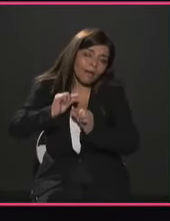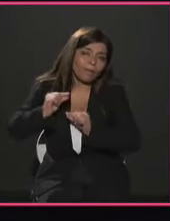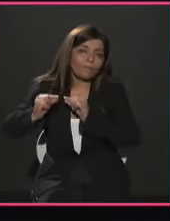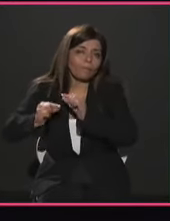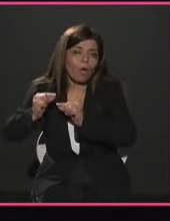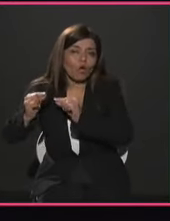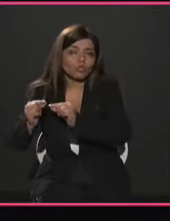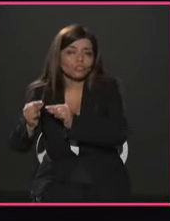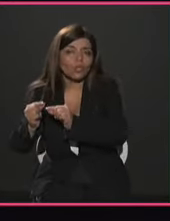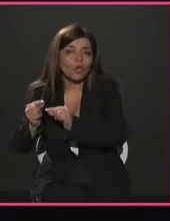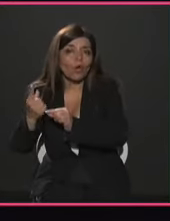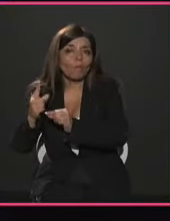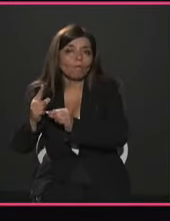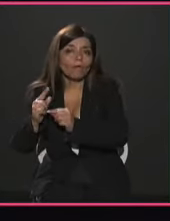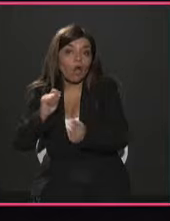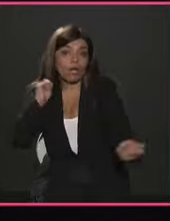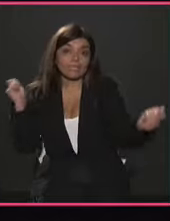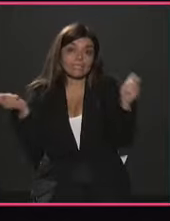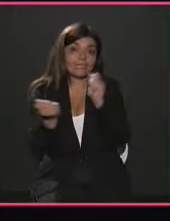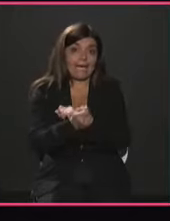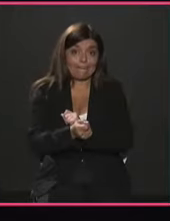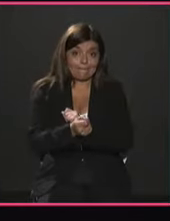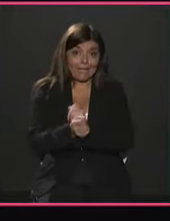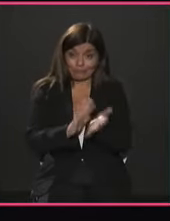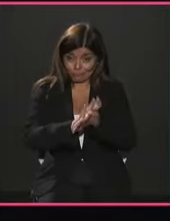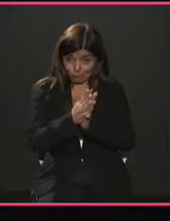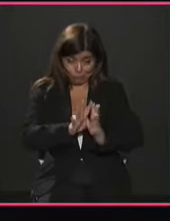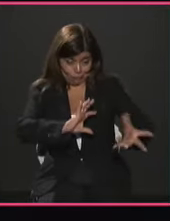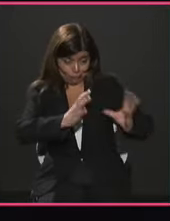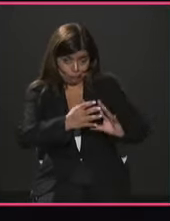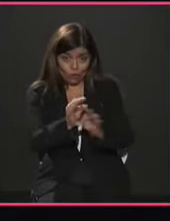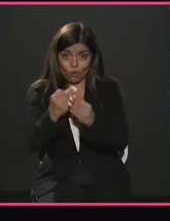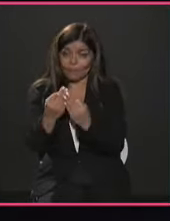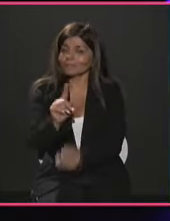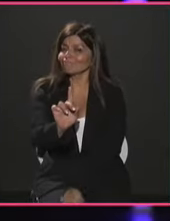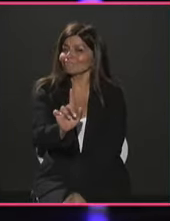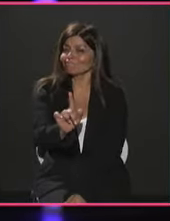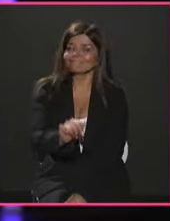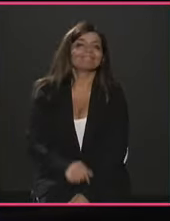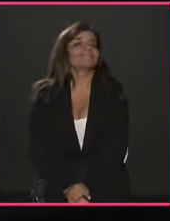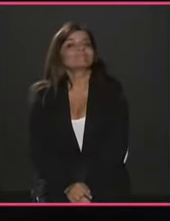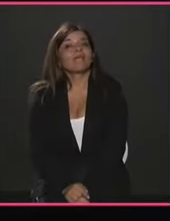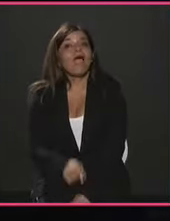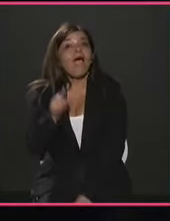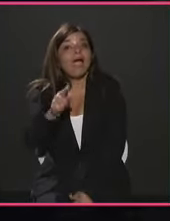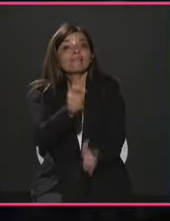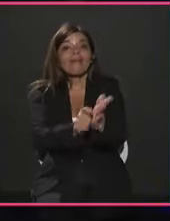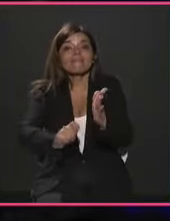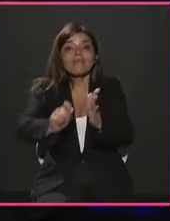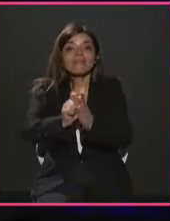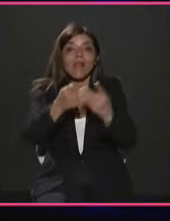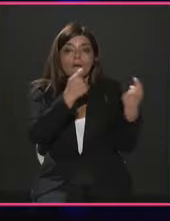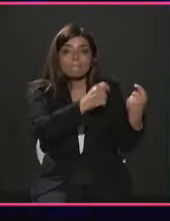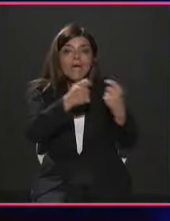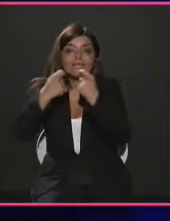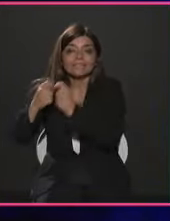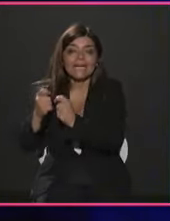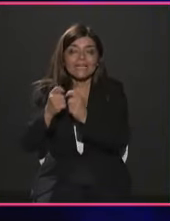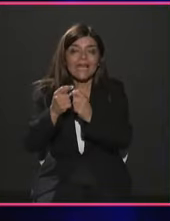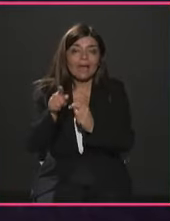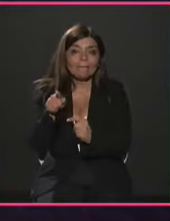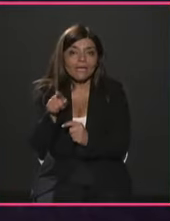progreso Pero no creo que vaya a cambiar el mundo completamente Por otra parte este tipo de terapia este tipo de tratamiento